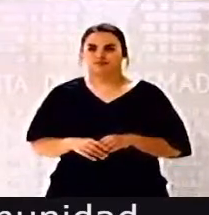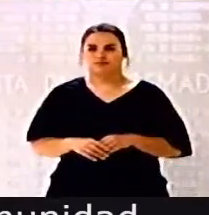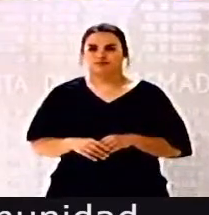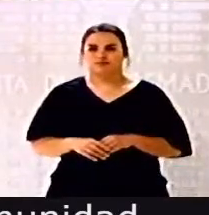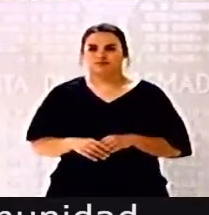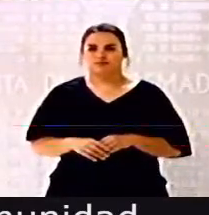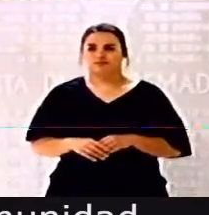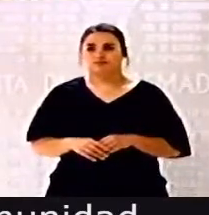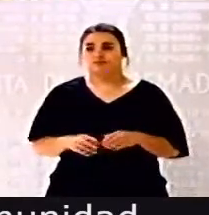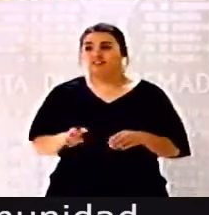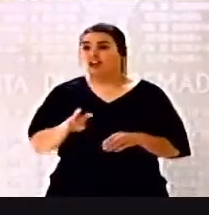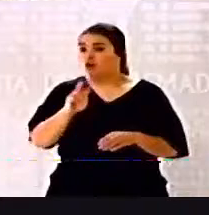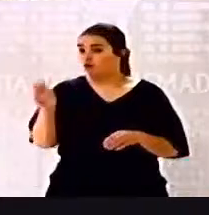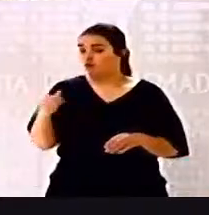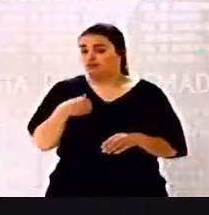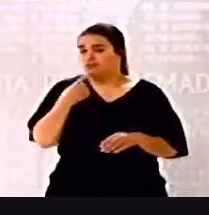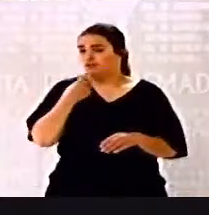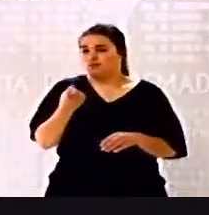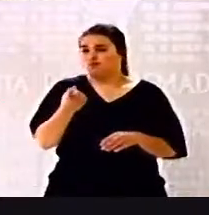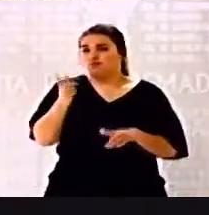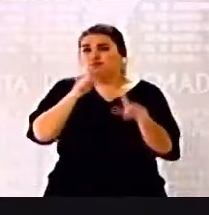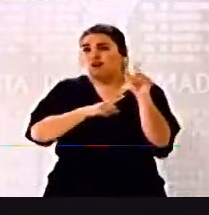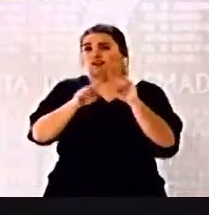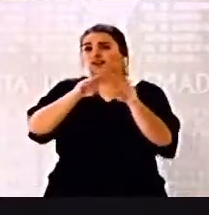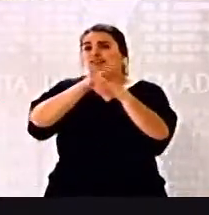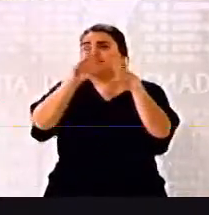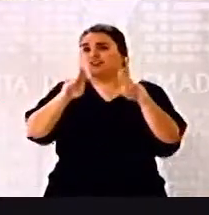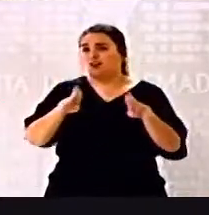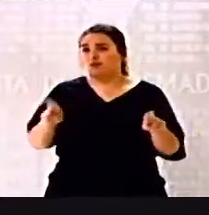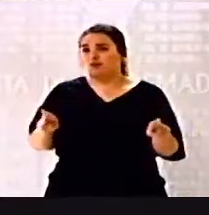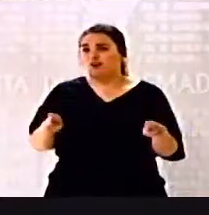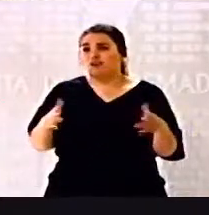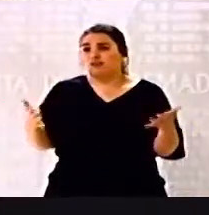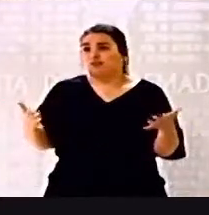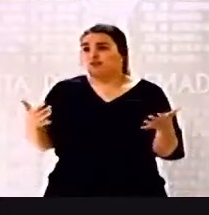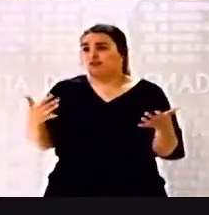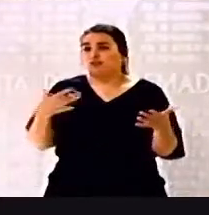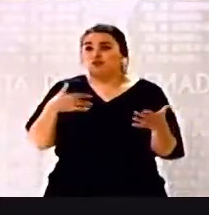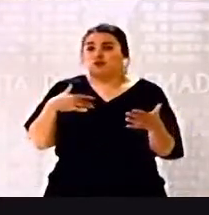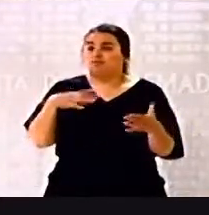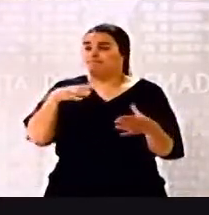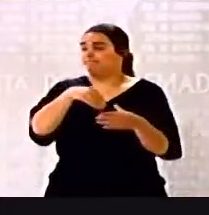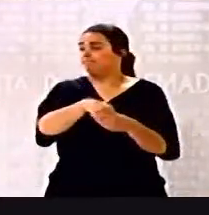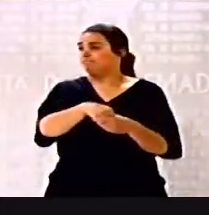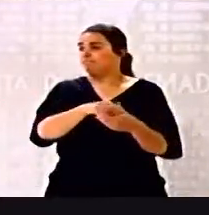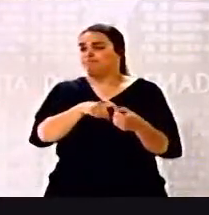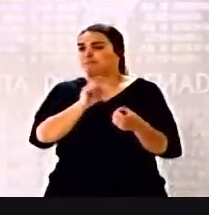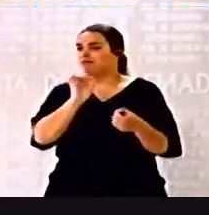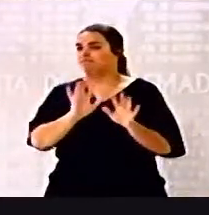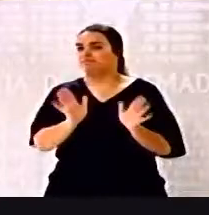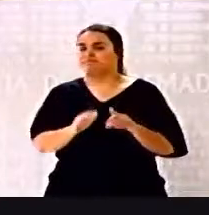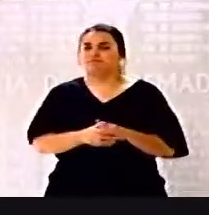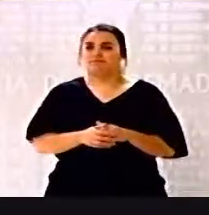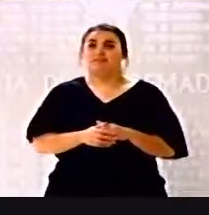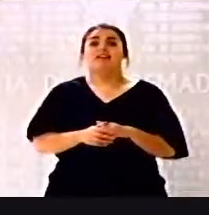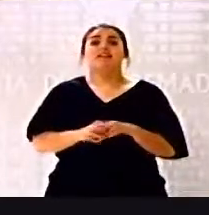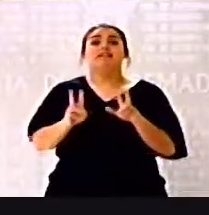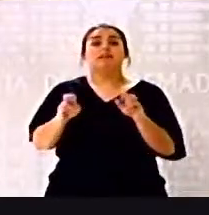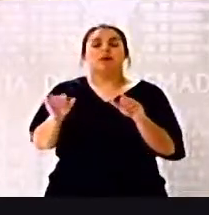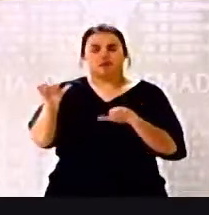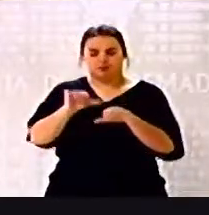El otro ya le digo que es un viaje internacional y que no voy a entrar. En cuanto a los botellones,